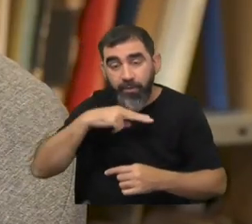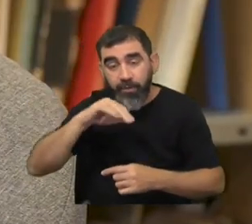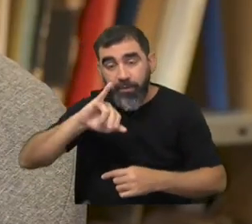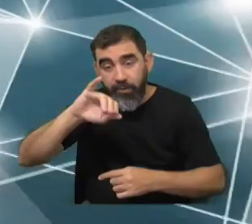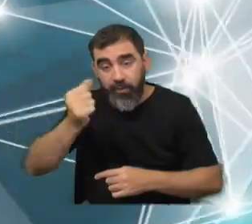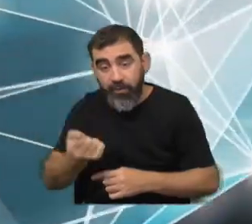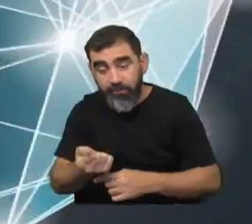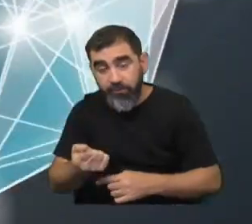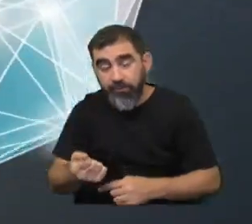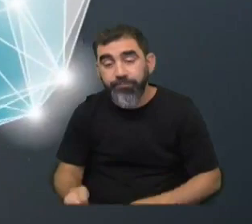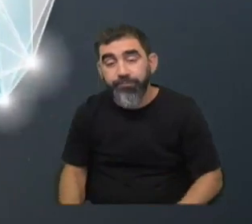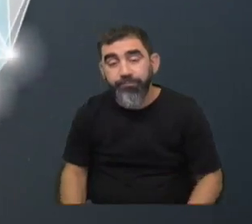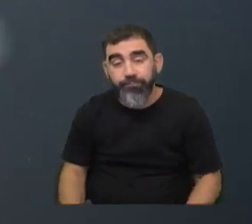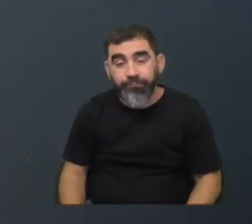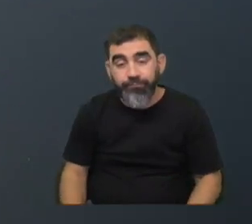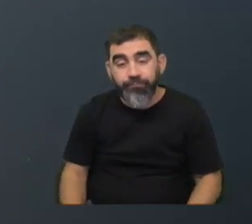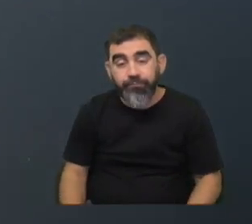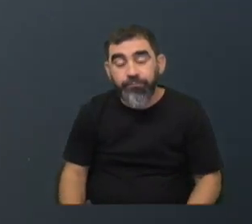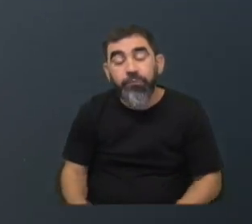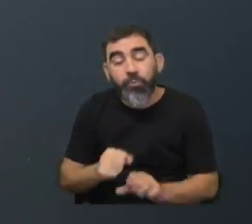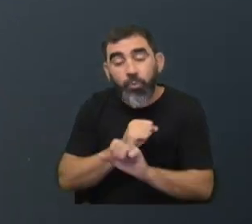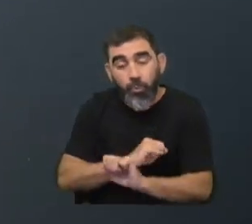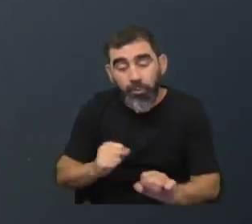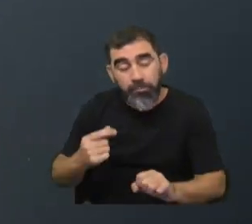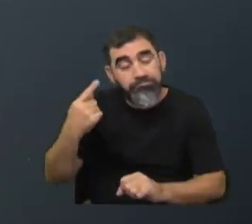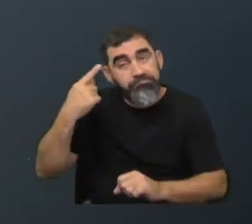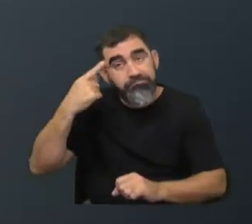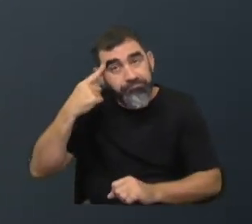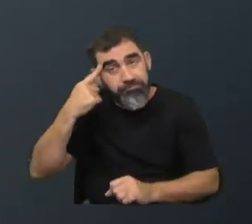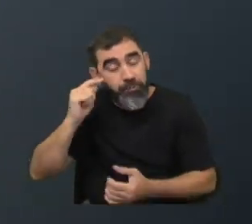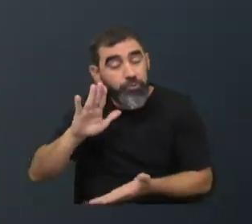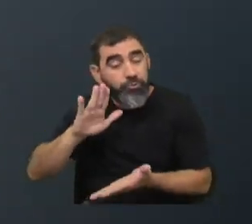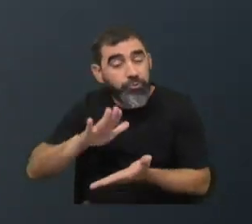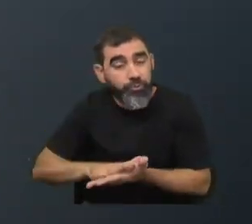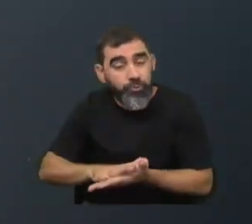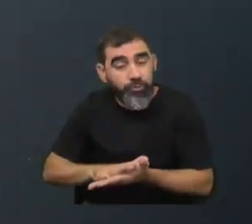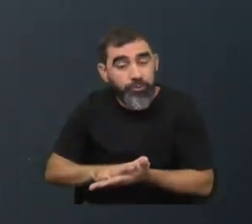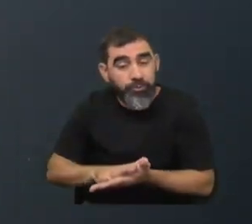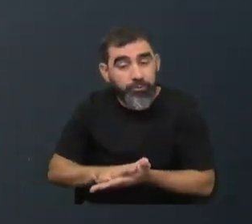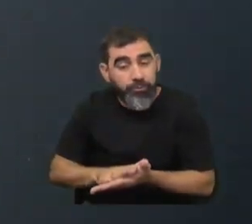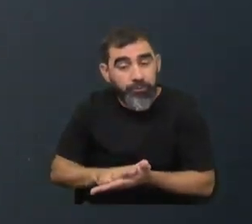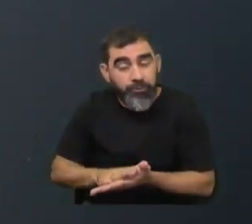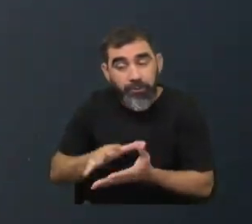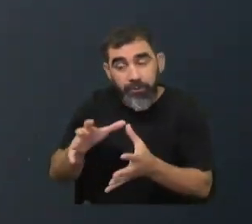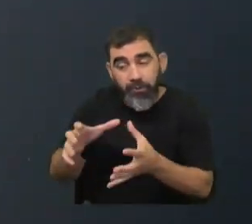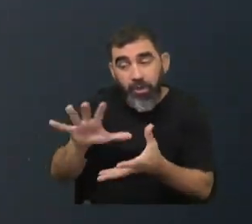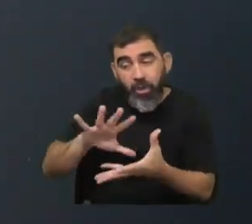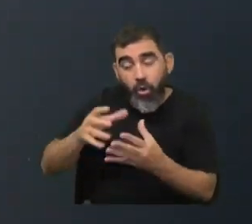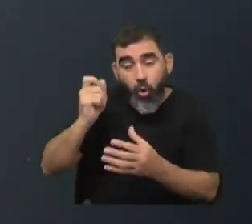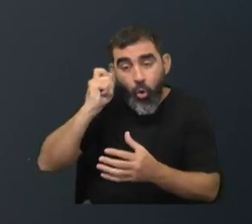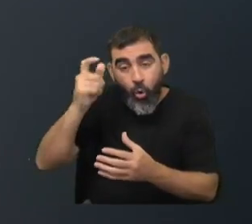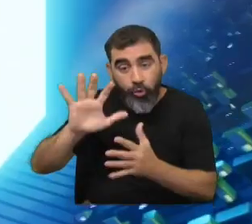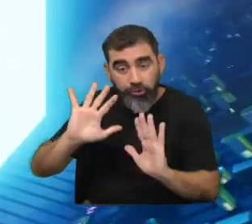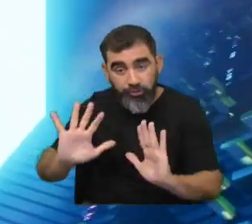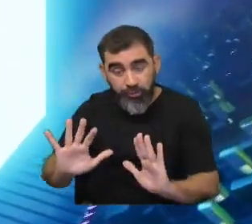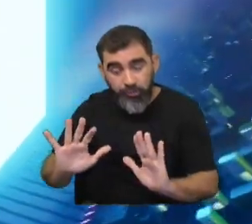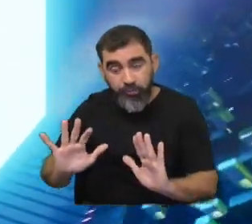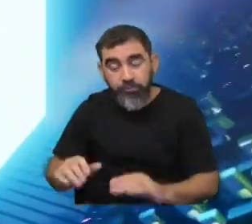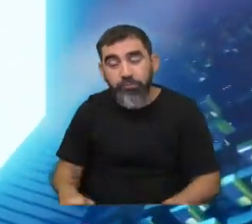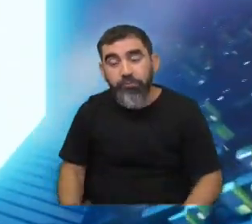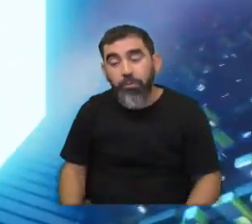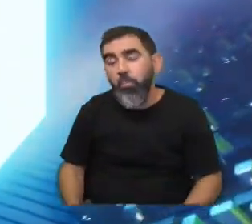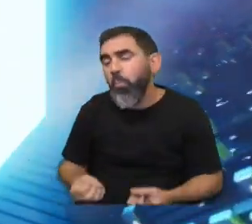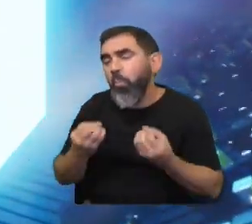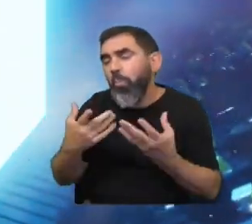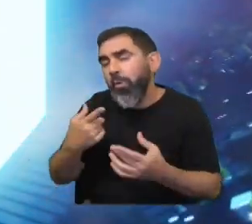como ejemplo, no solamente podría reflexionar sobre la pertinencia de ese tipo de conocimiento, es decir, por